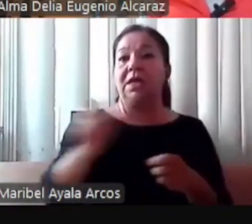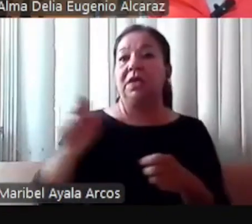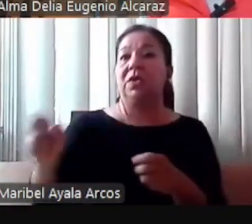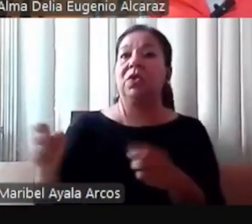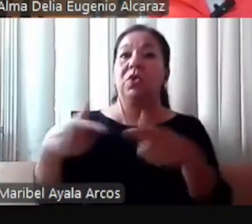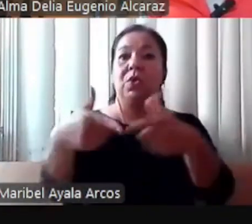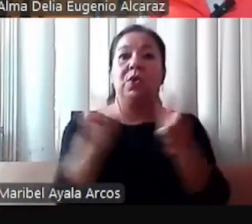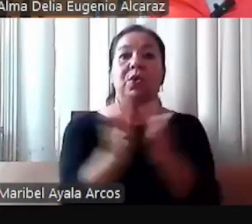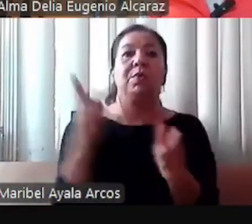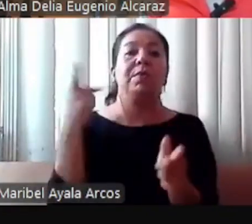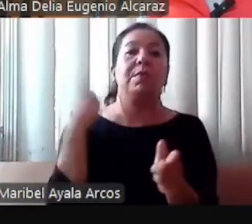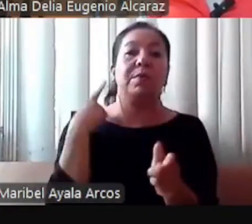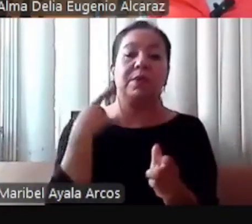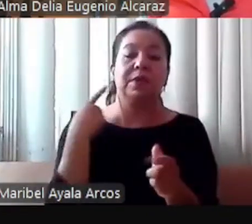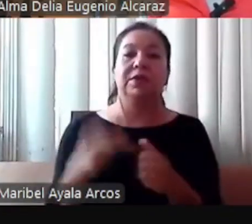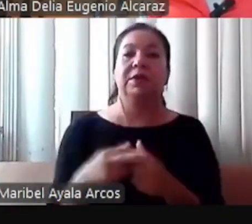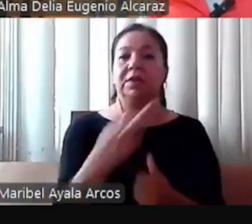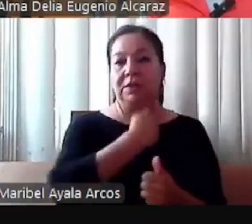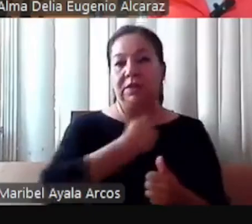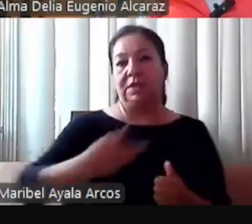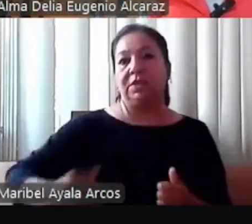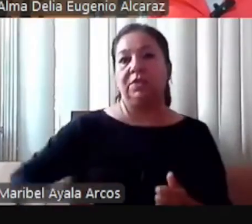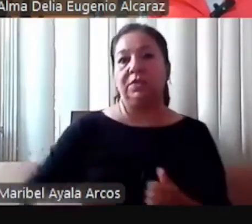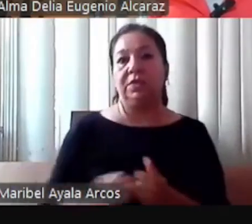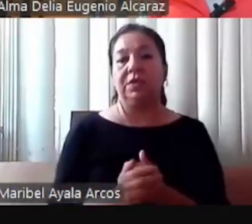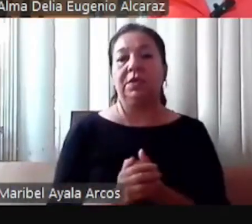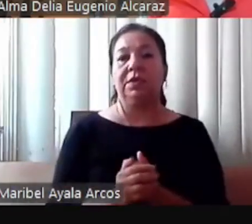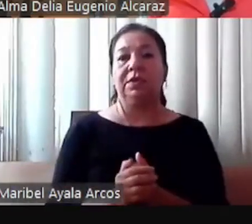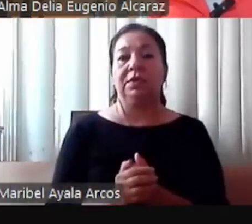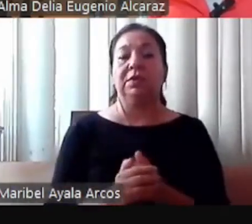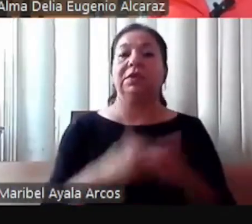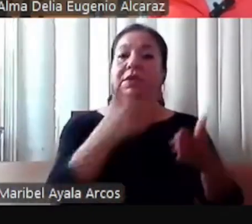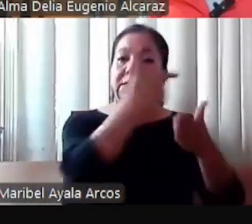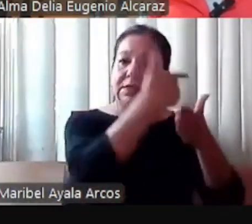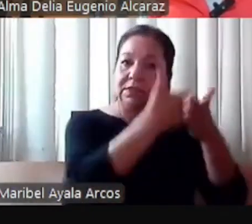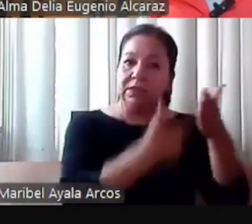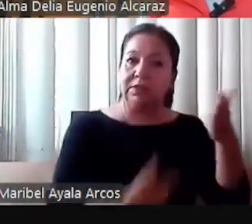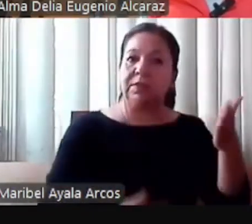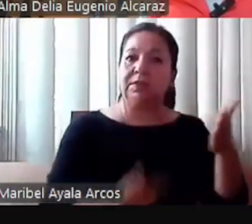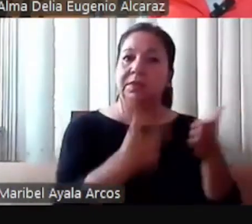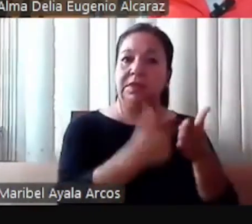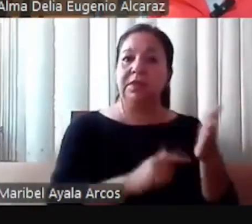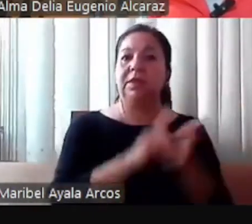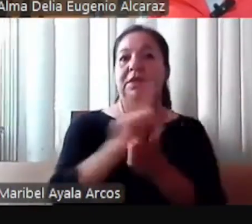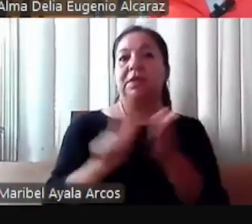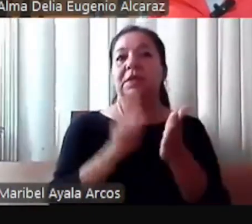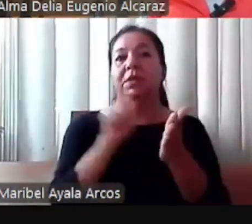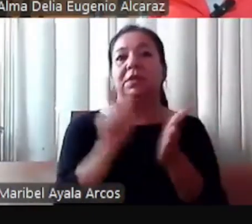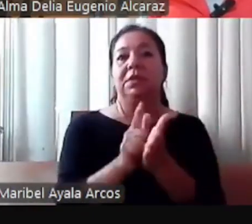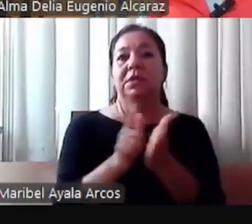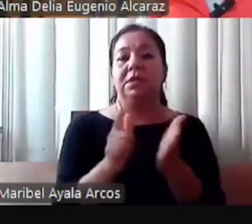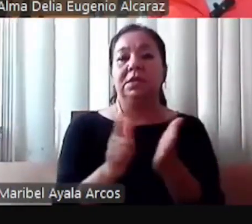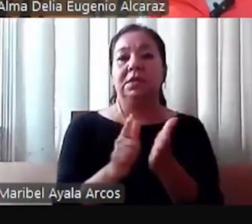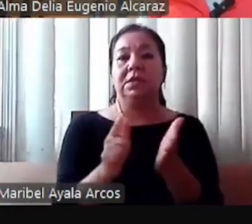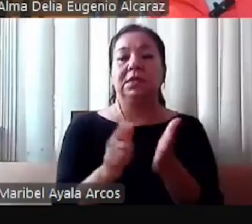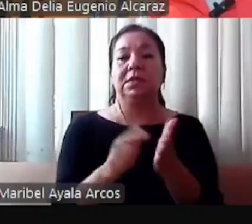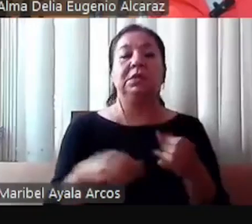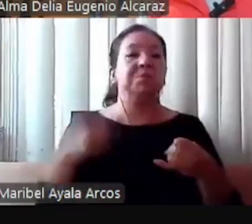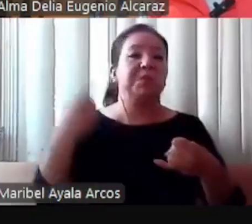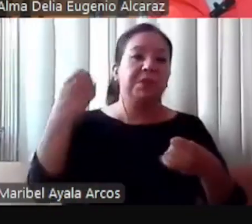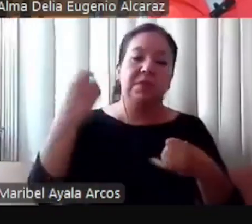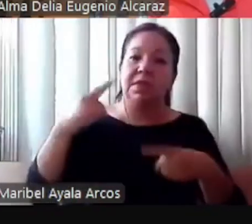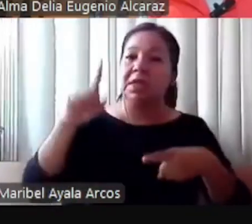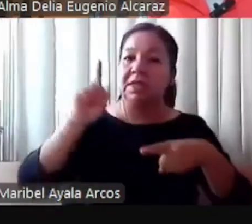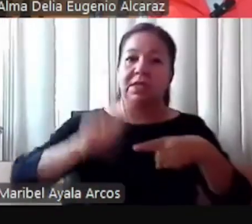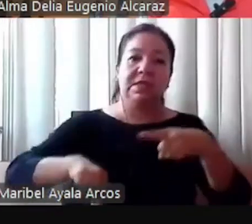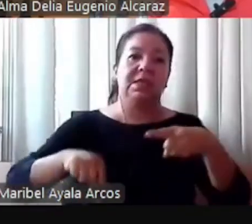cada una de estas regidurías. Tales lineamientos son un instrumento legal que gozan de plena vigencia al no haber sido impugnados oportunamente,